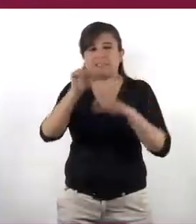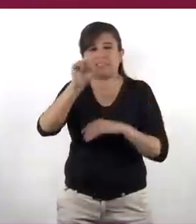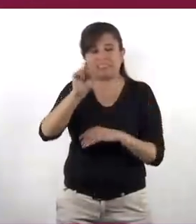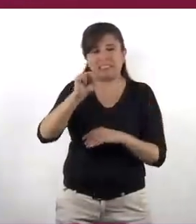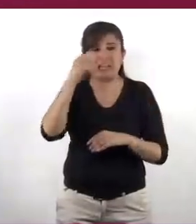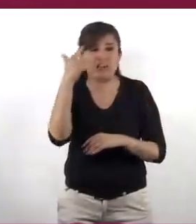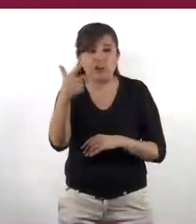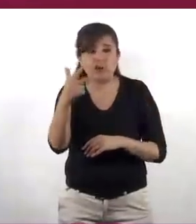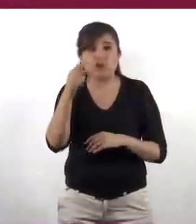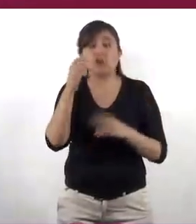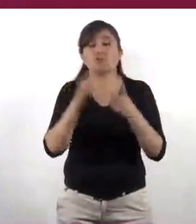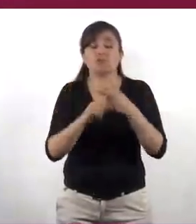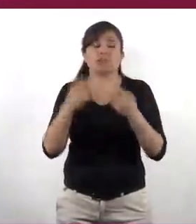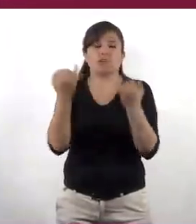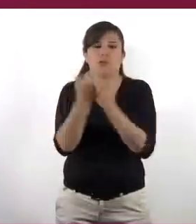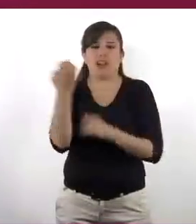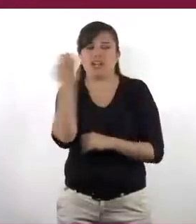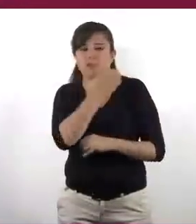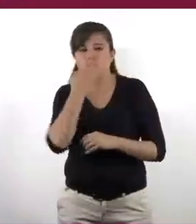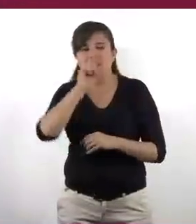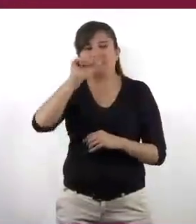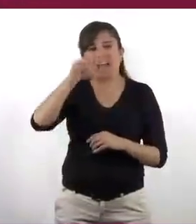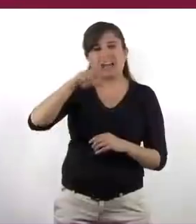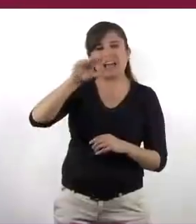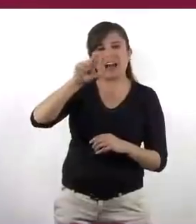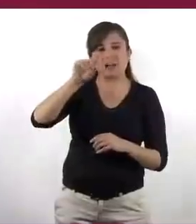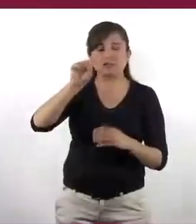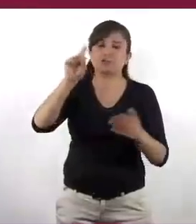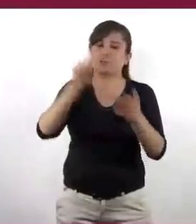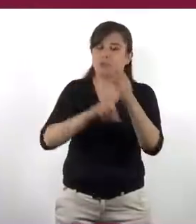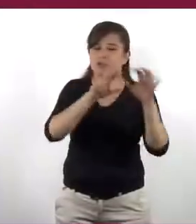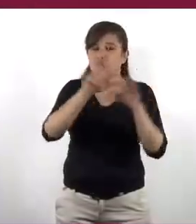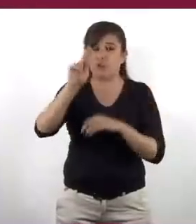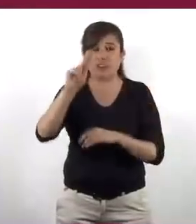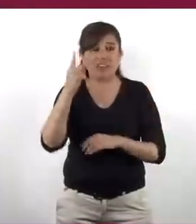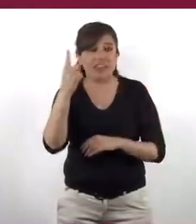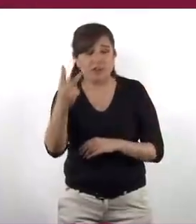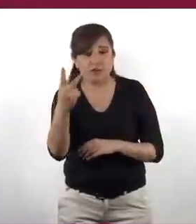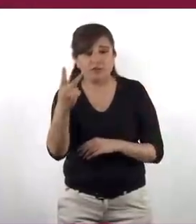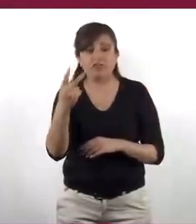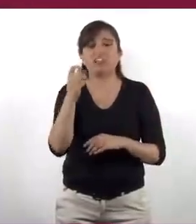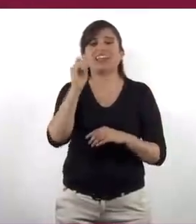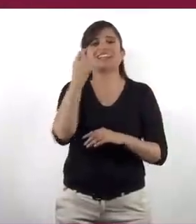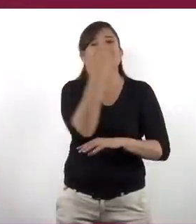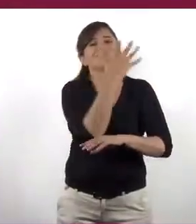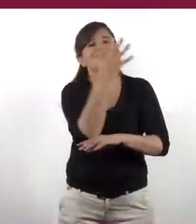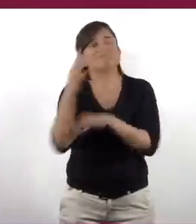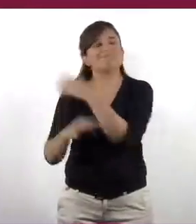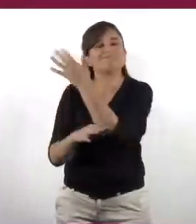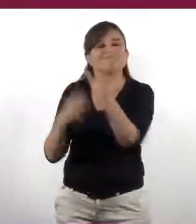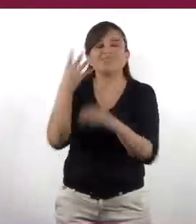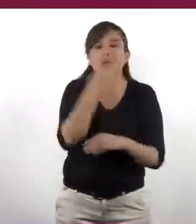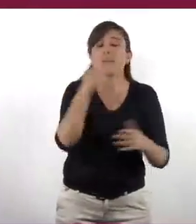la Academia de San Carlos en 1782, el Jardín Botánico en